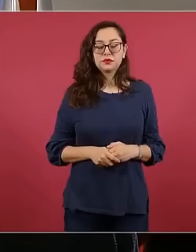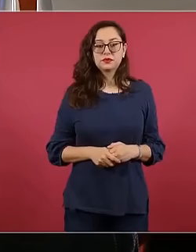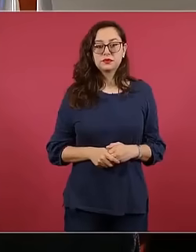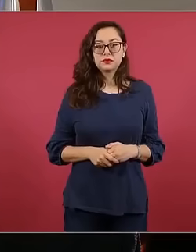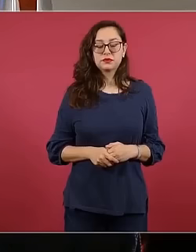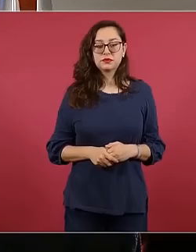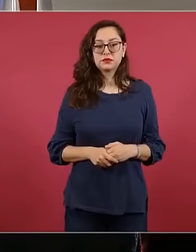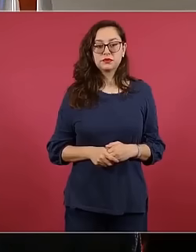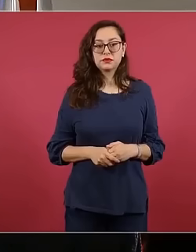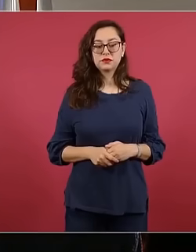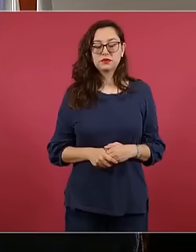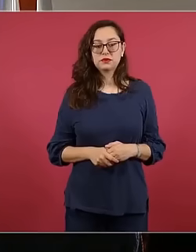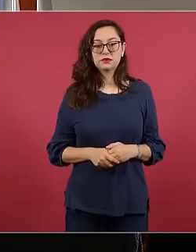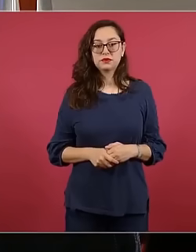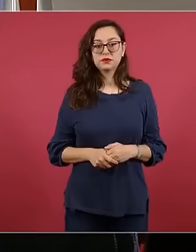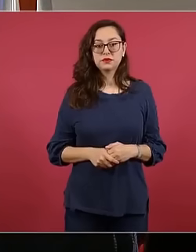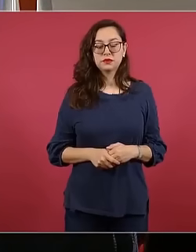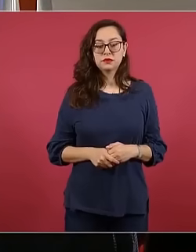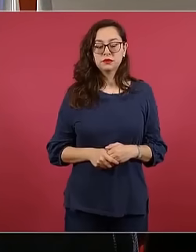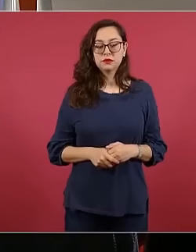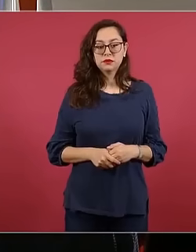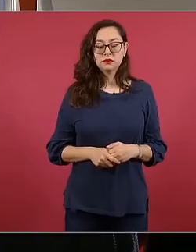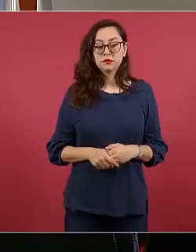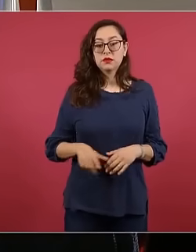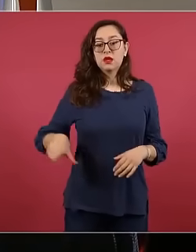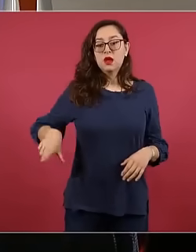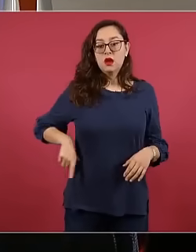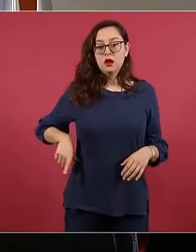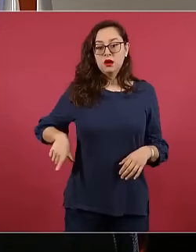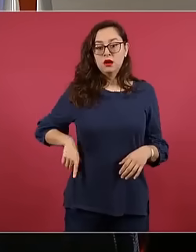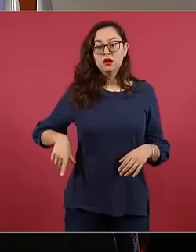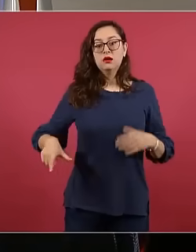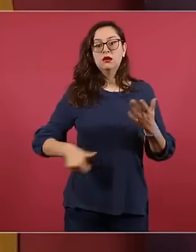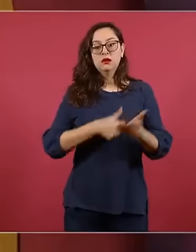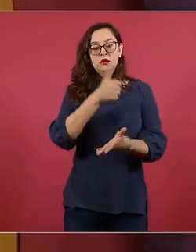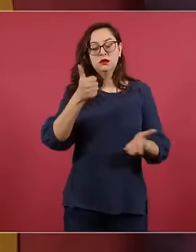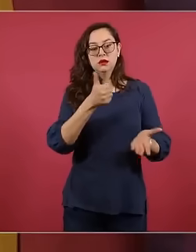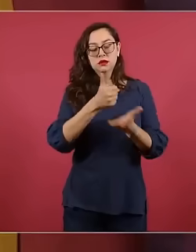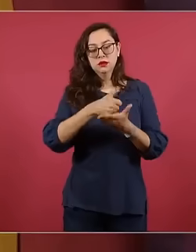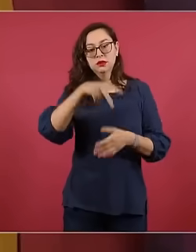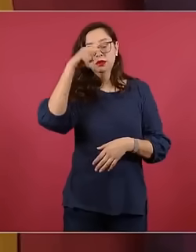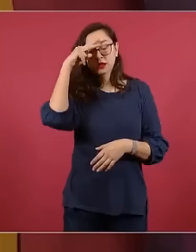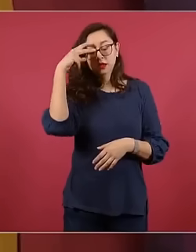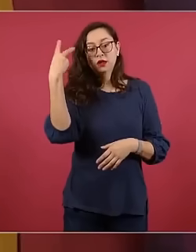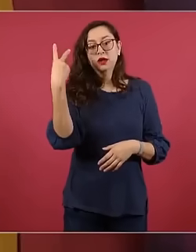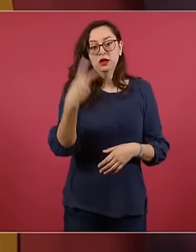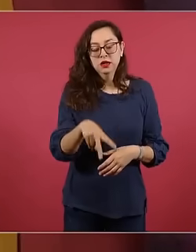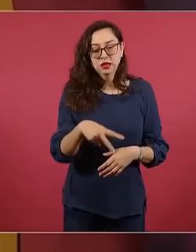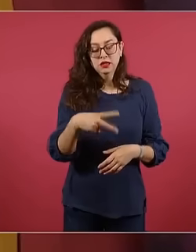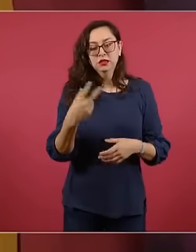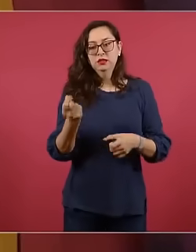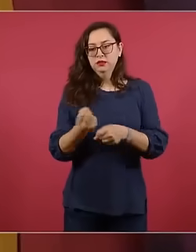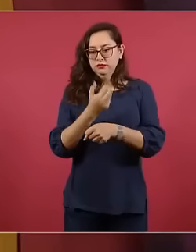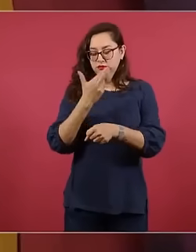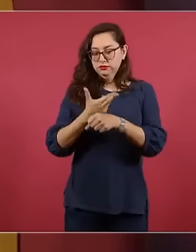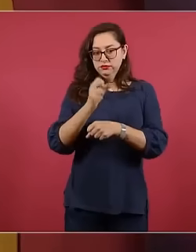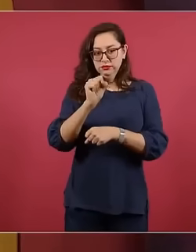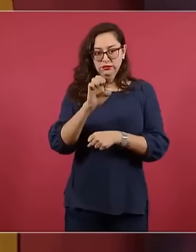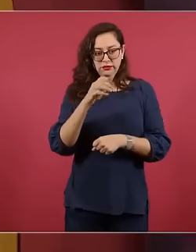Ha habido, de parte del personal del gobierno de la Ciudad de México, fundamentalmente a partir de la Secretaría de